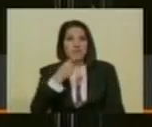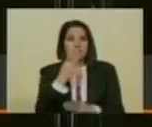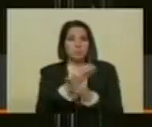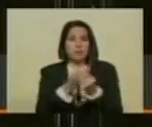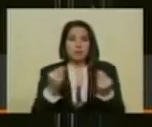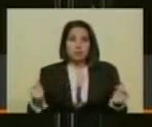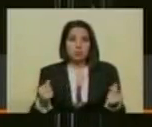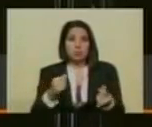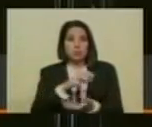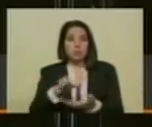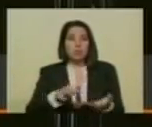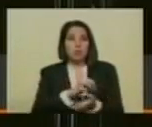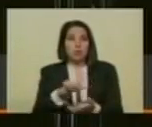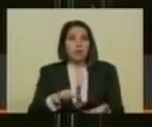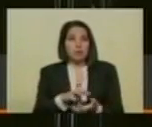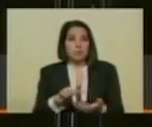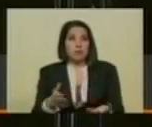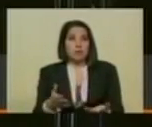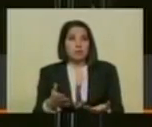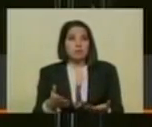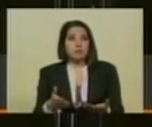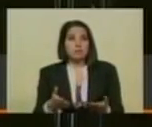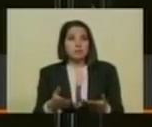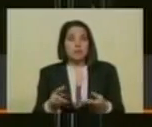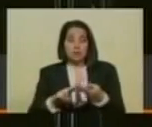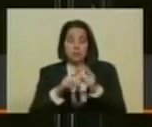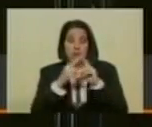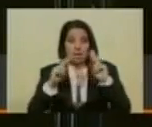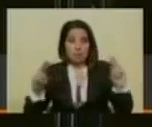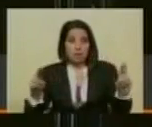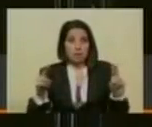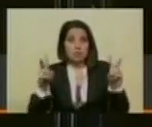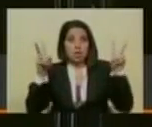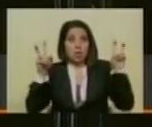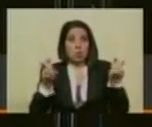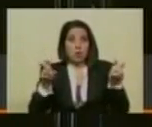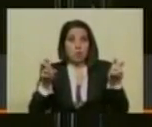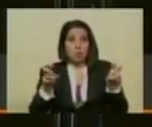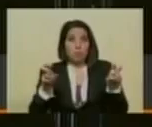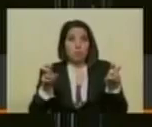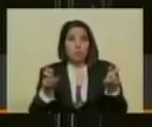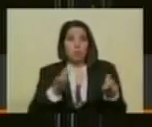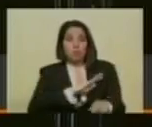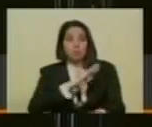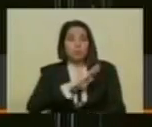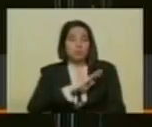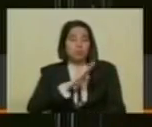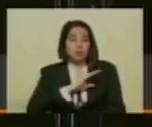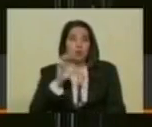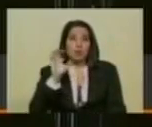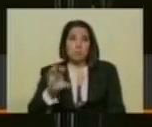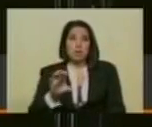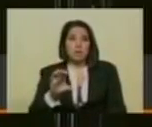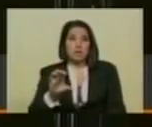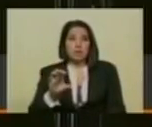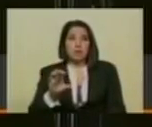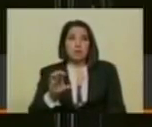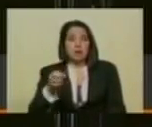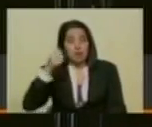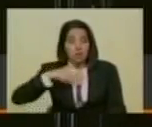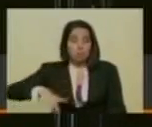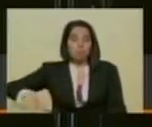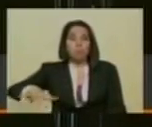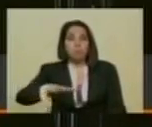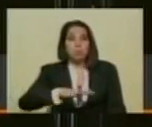este conflicto y para el restablecimiento de la paz al dueño de nuestra patria, al único soberano que tiene Venezuela, que es el pueblo de